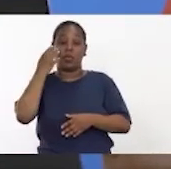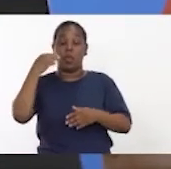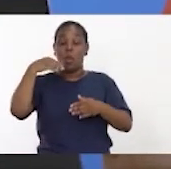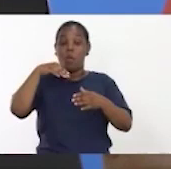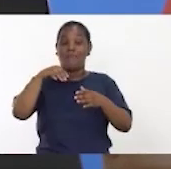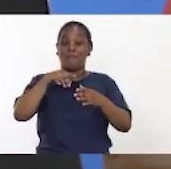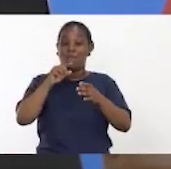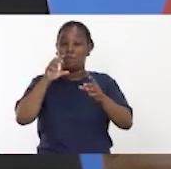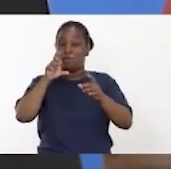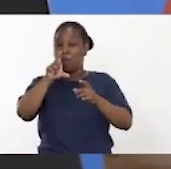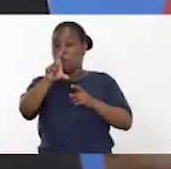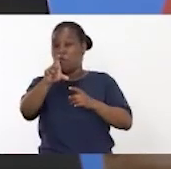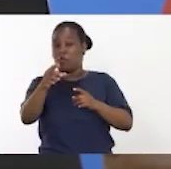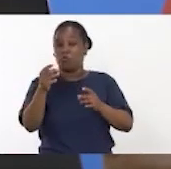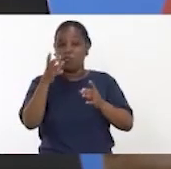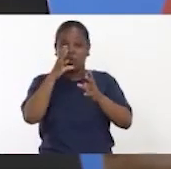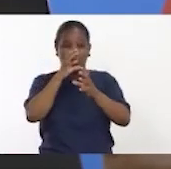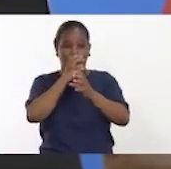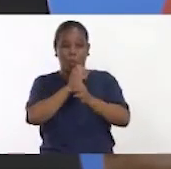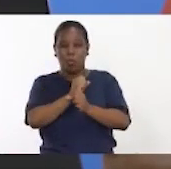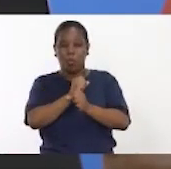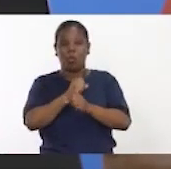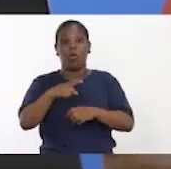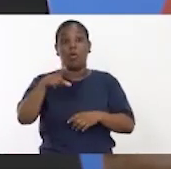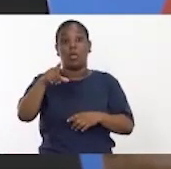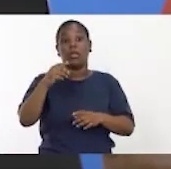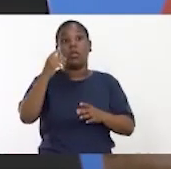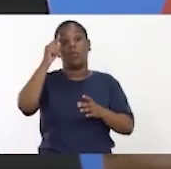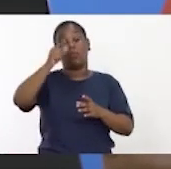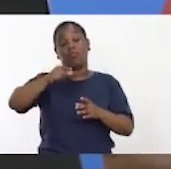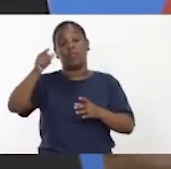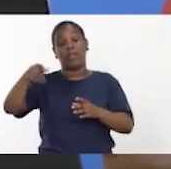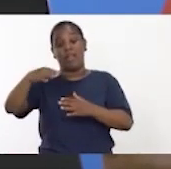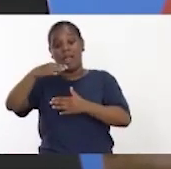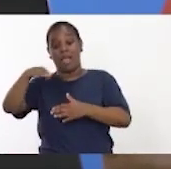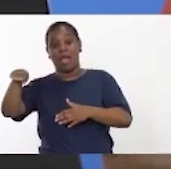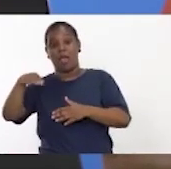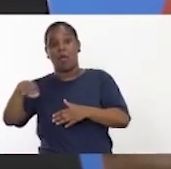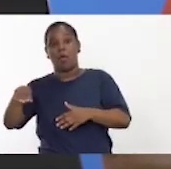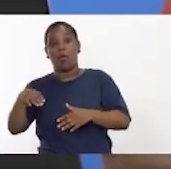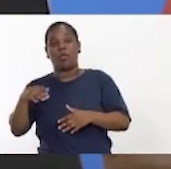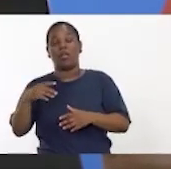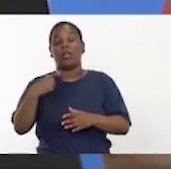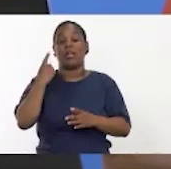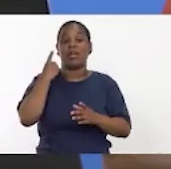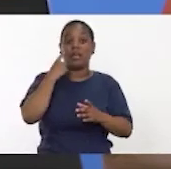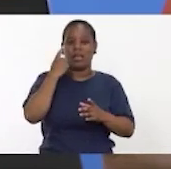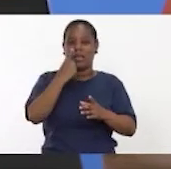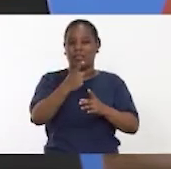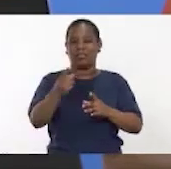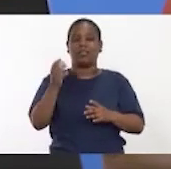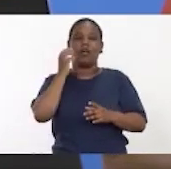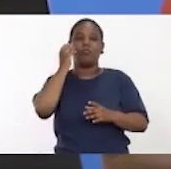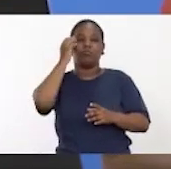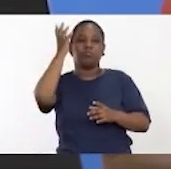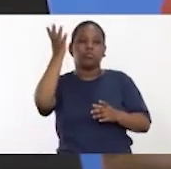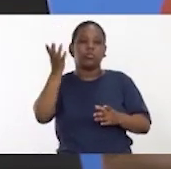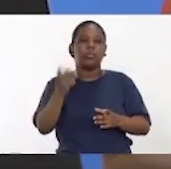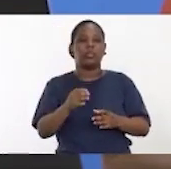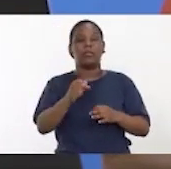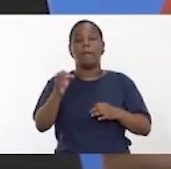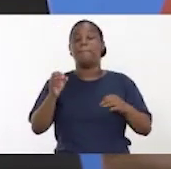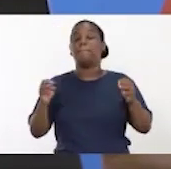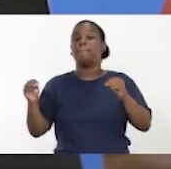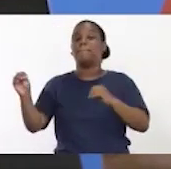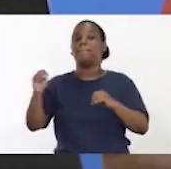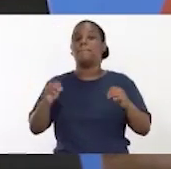en fondo oscuro, y los espectros de rayas o líneas, características de gases moleculares. Son rayas